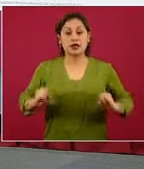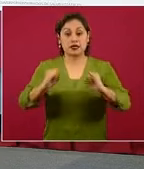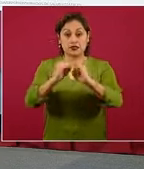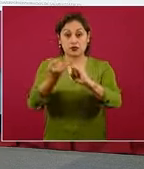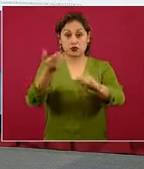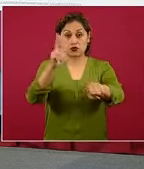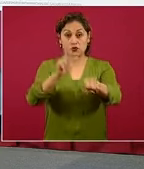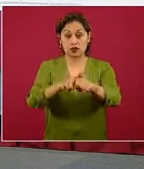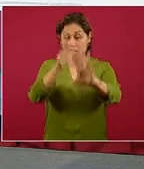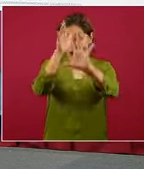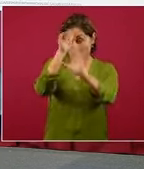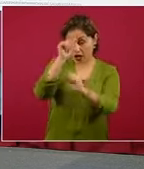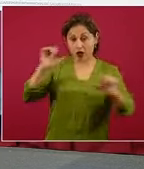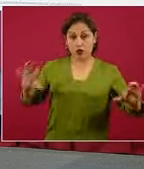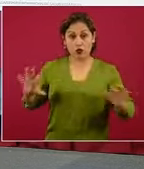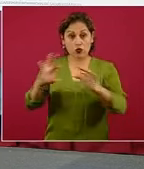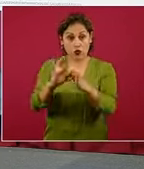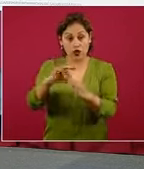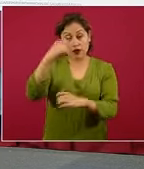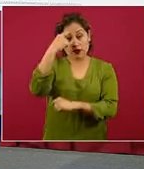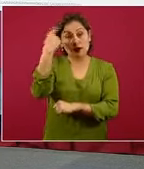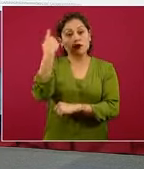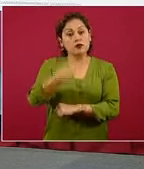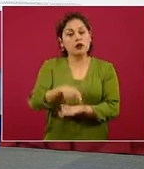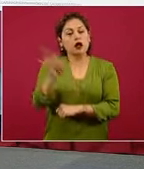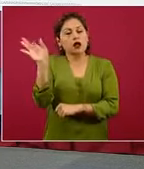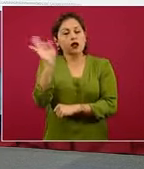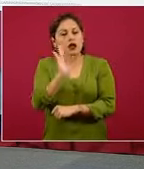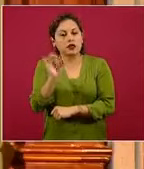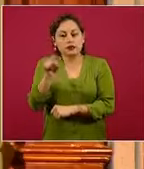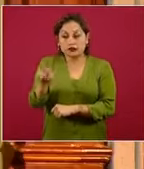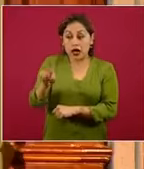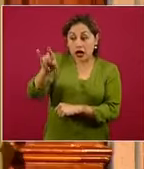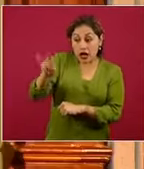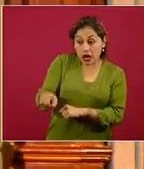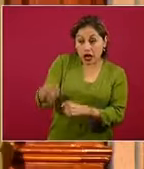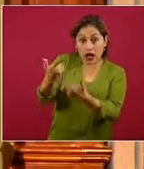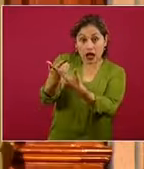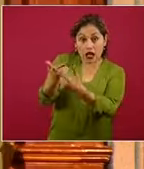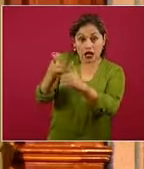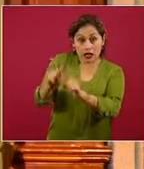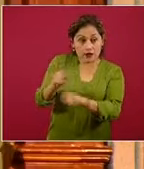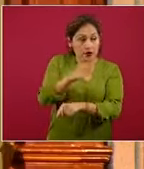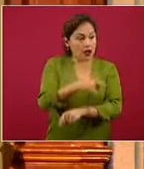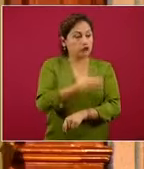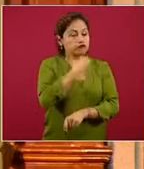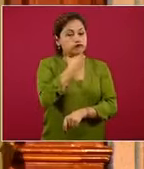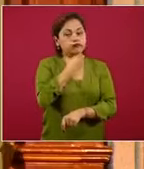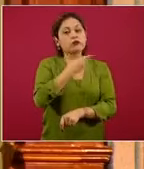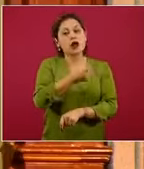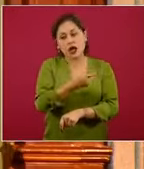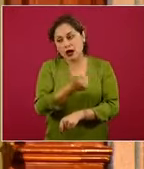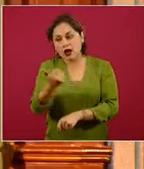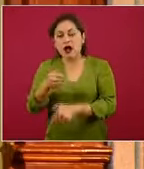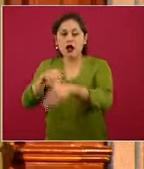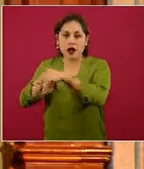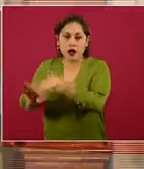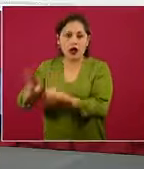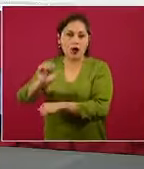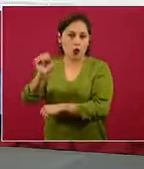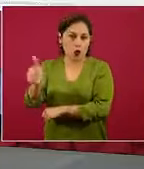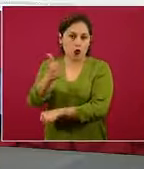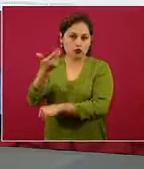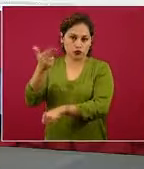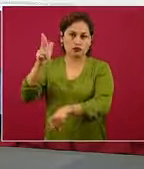interinstitucionales, para que entonces cualquier cama que esté disponible en el lugar de residencia en el área donde se